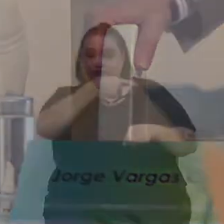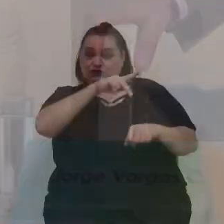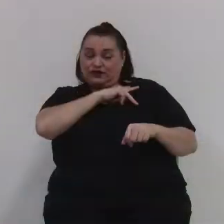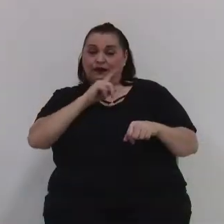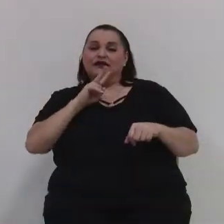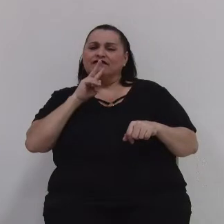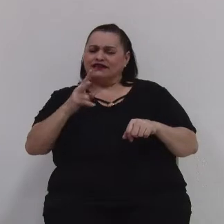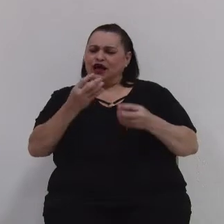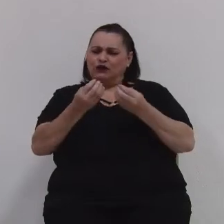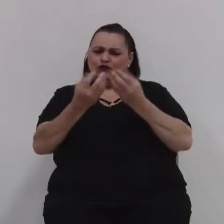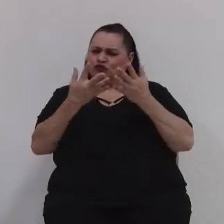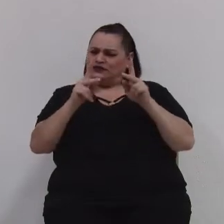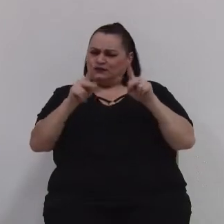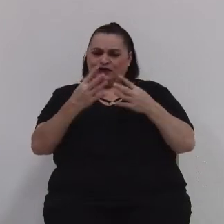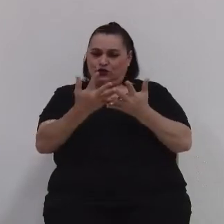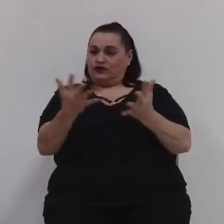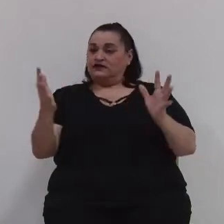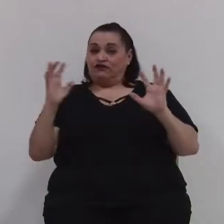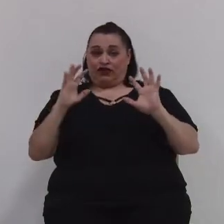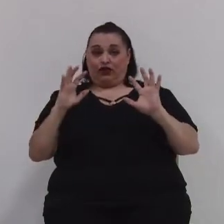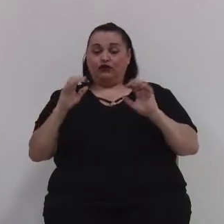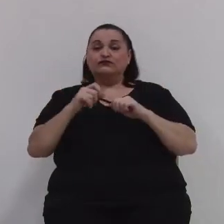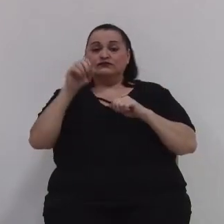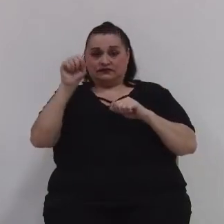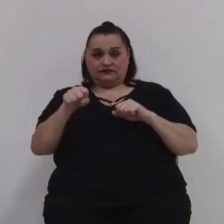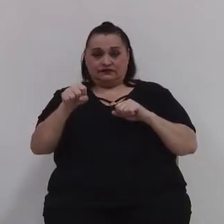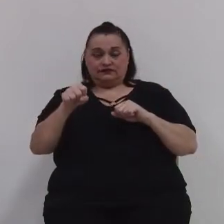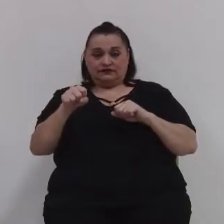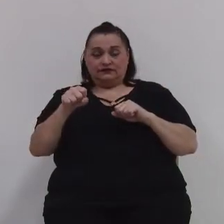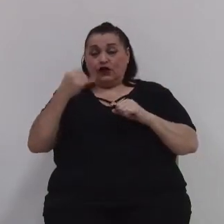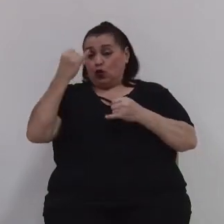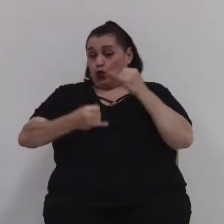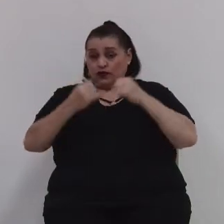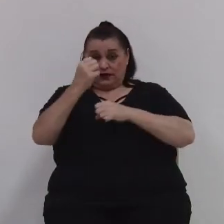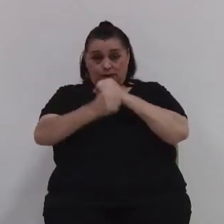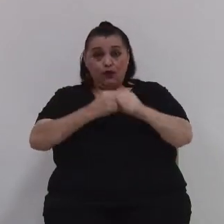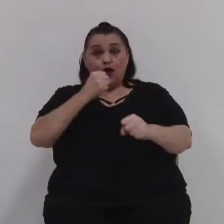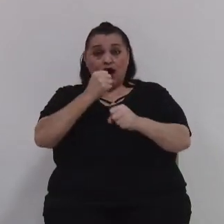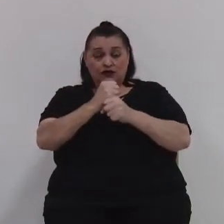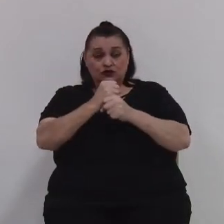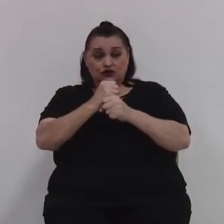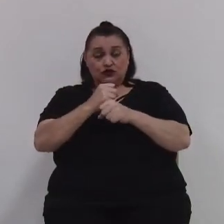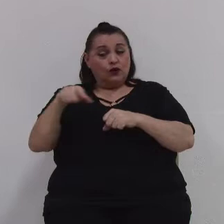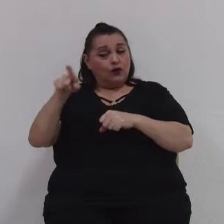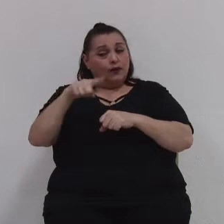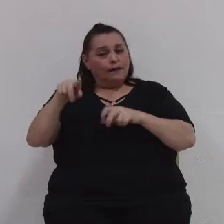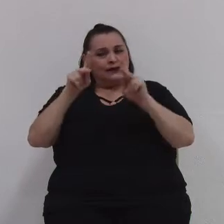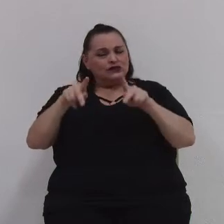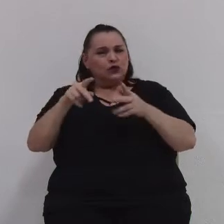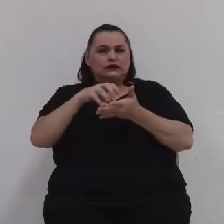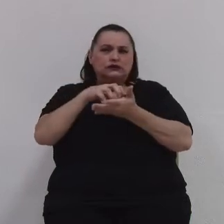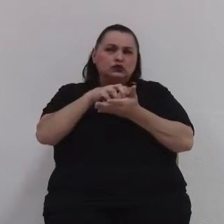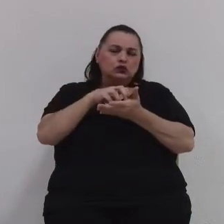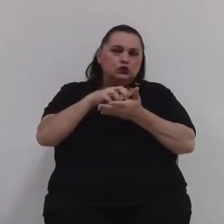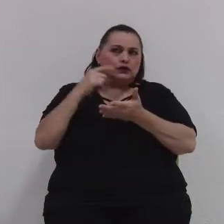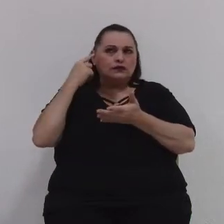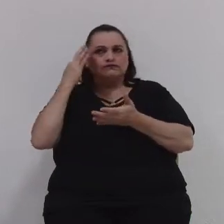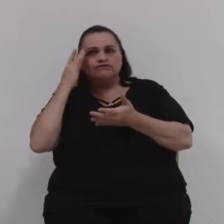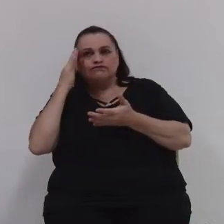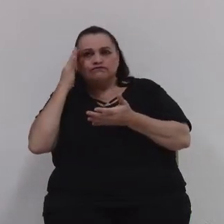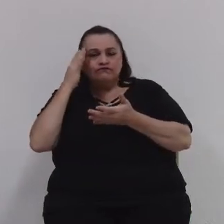tengo mucha gente alrededor que en el último año ha estado muy inquieta